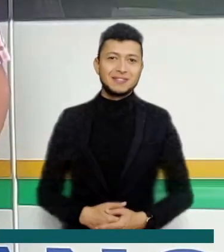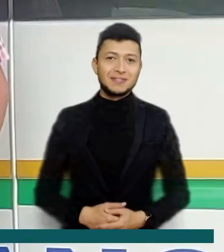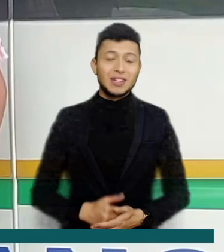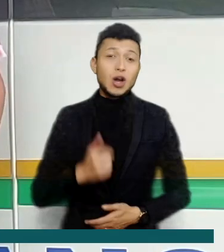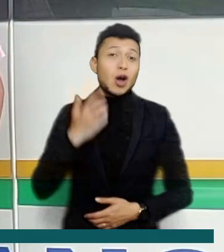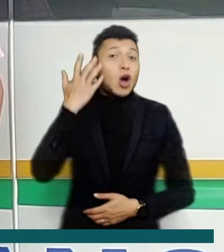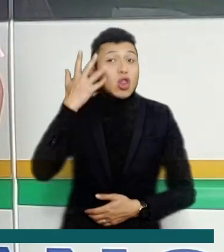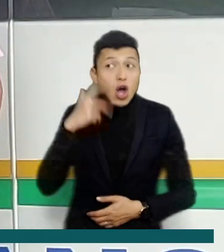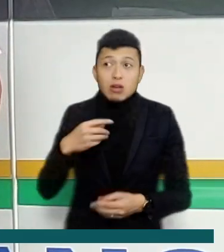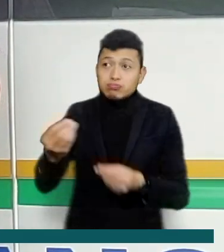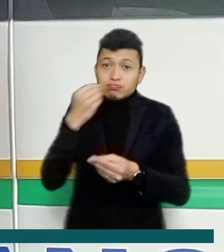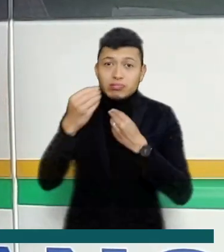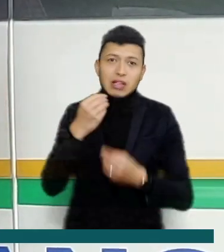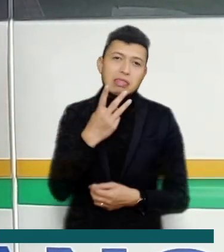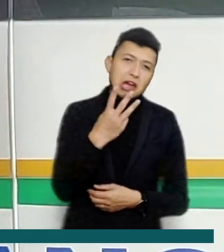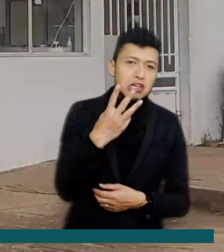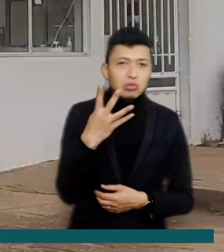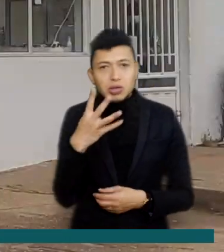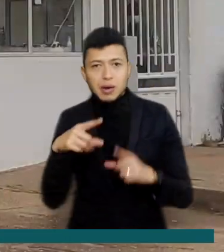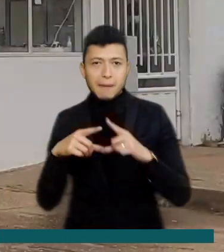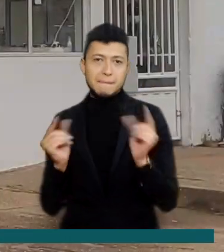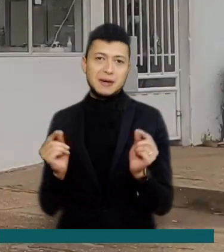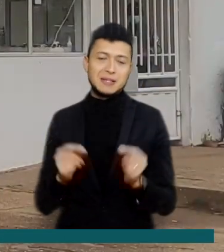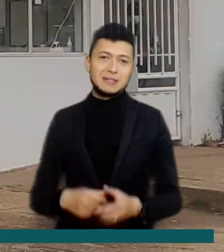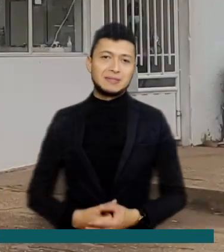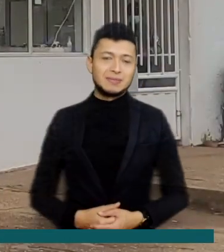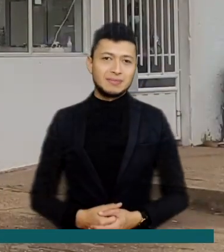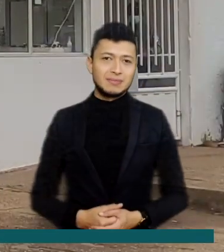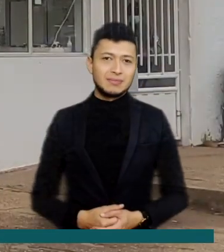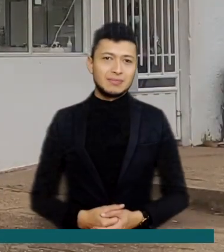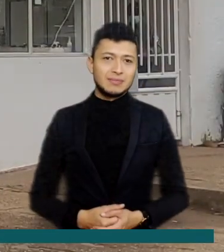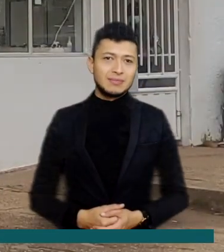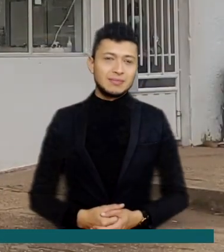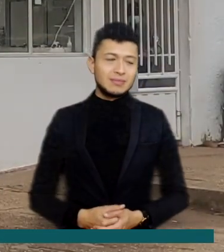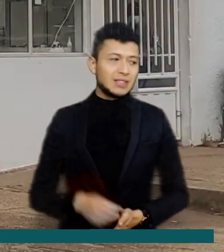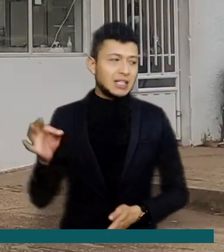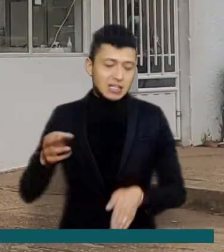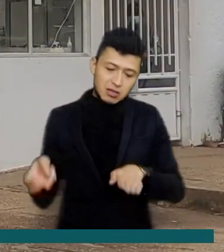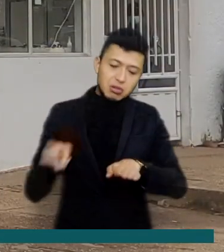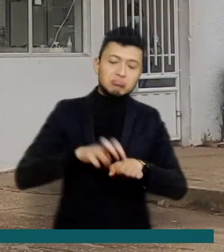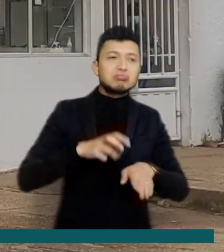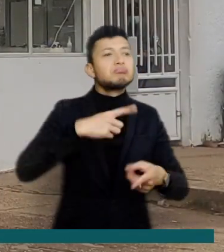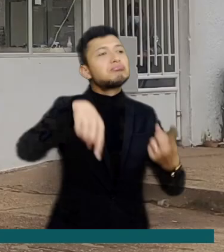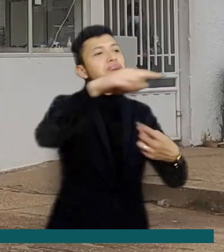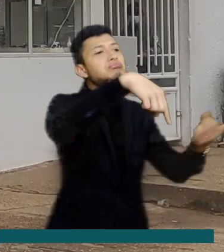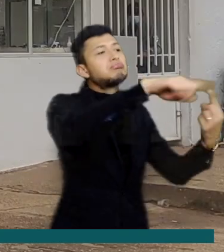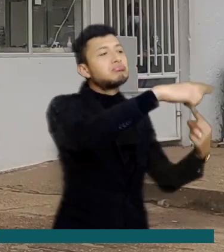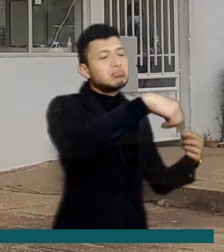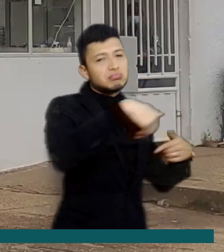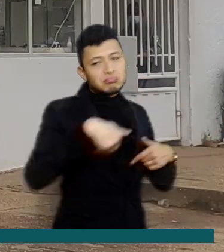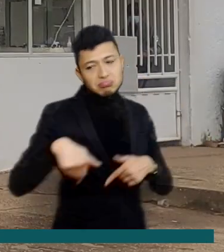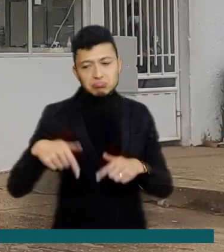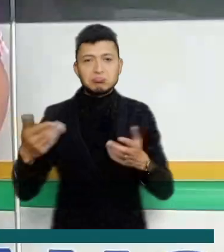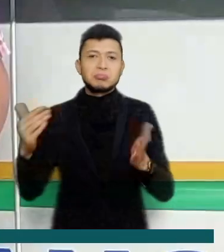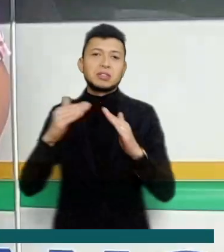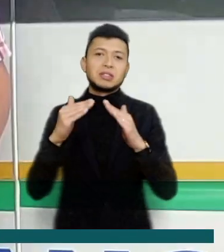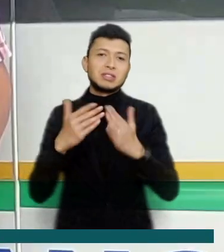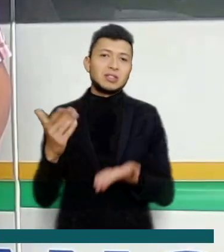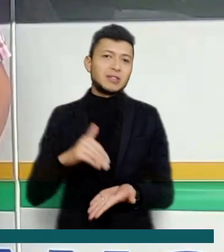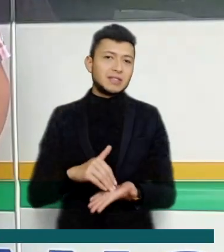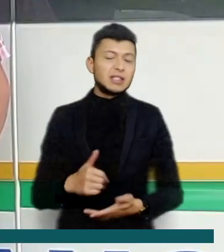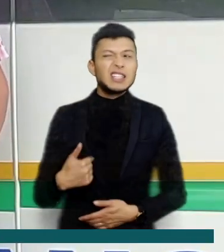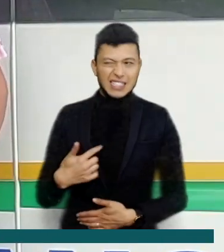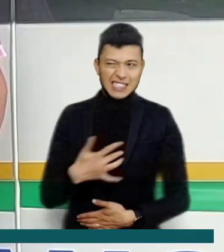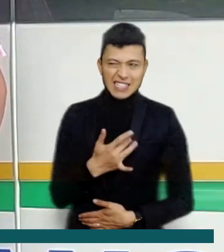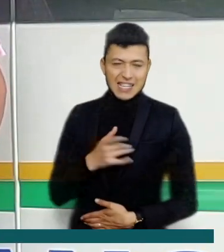Todos los días se come tres, cuatro empanaditas nomás. Me sube, me vuelta al carro y me da vuelta y me da vuelta nuevamente a su casa. Yo creo